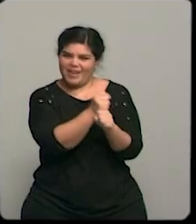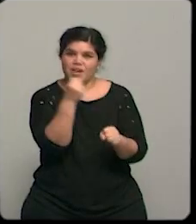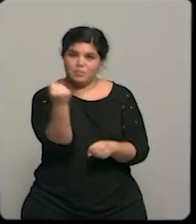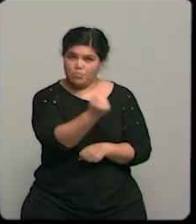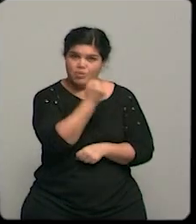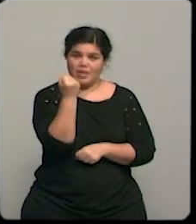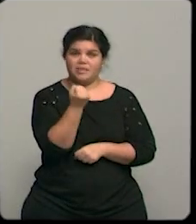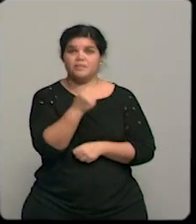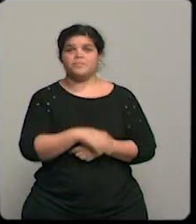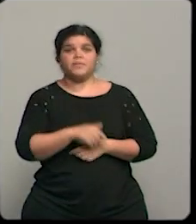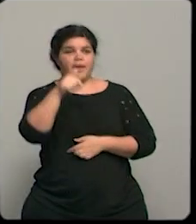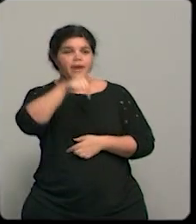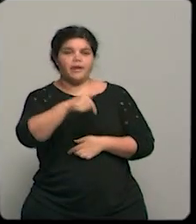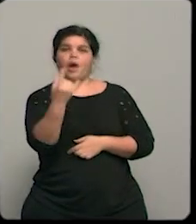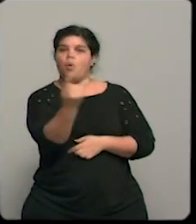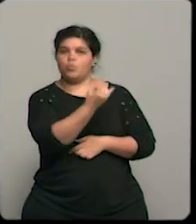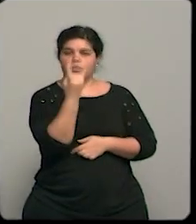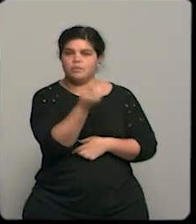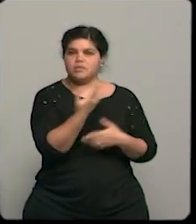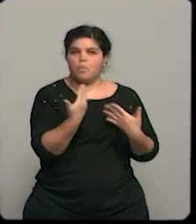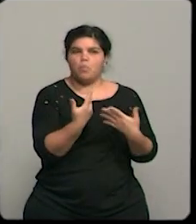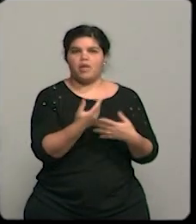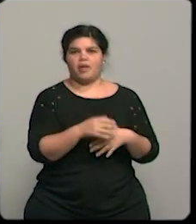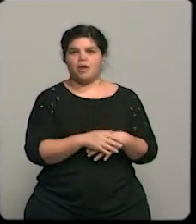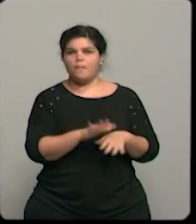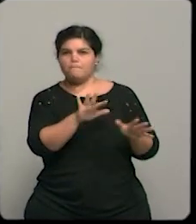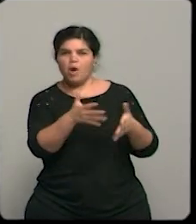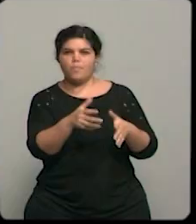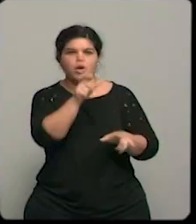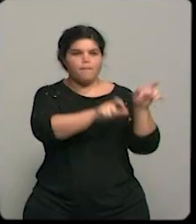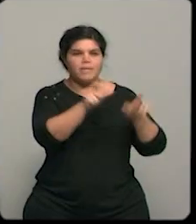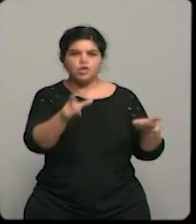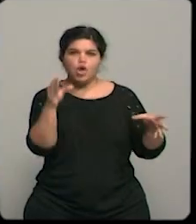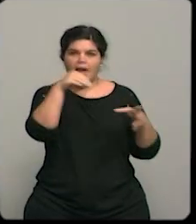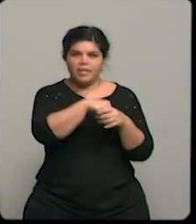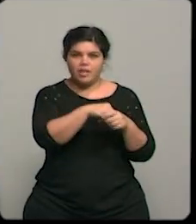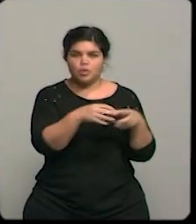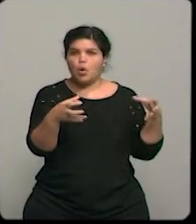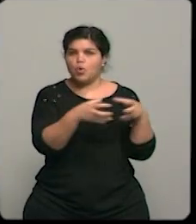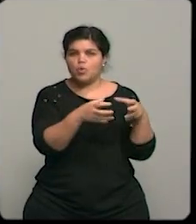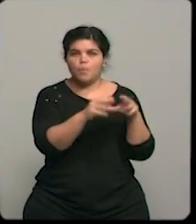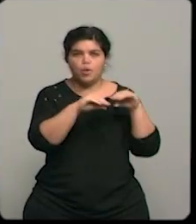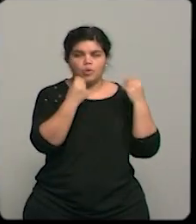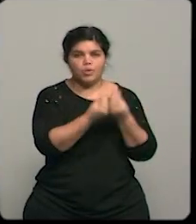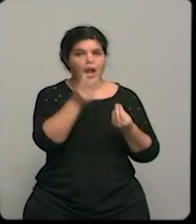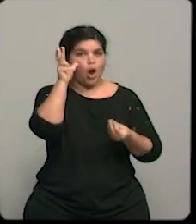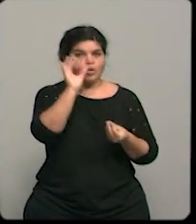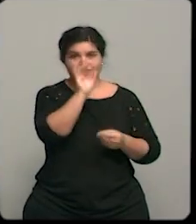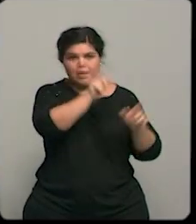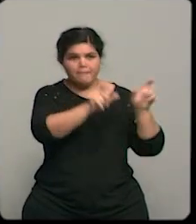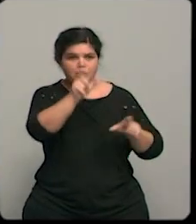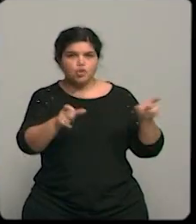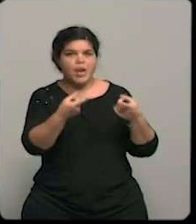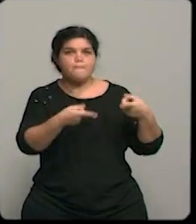que esta universidad pueda tener un elenco de casi 80 músicos estables, con los beneficios que eso significa, es algo